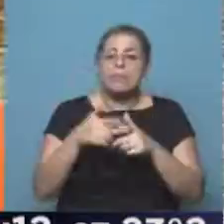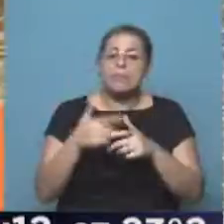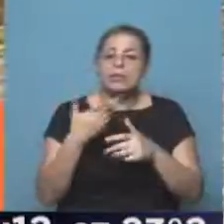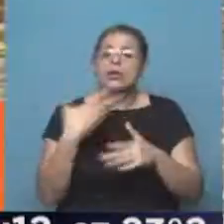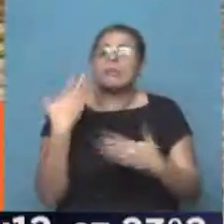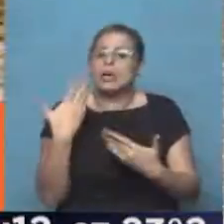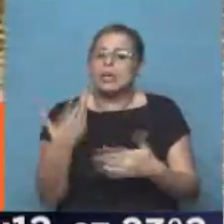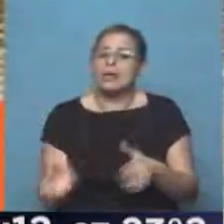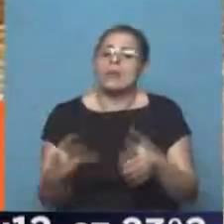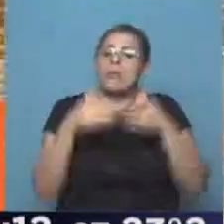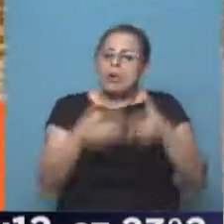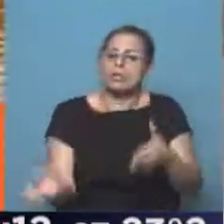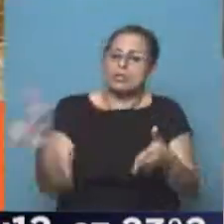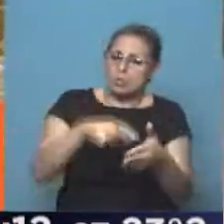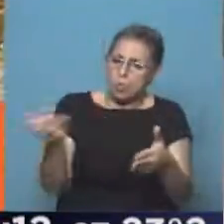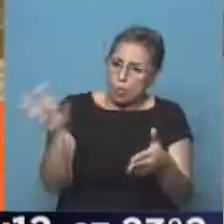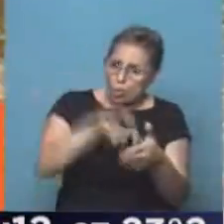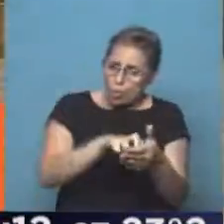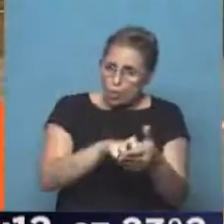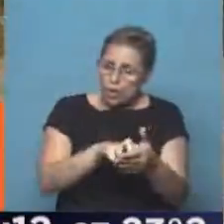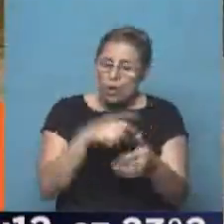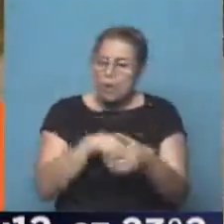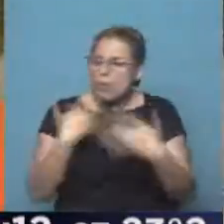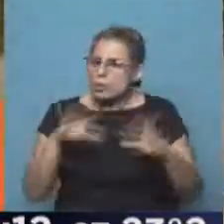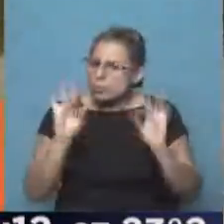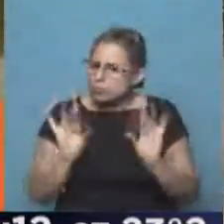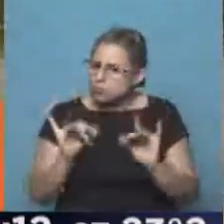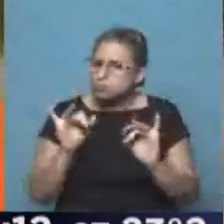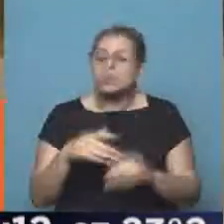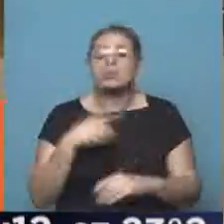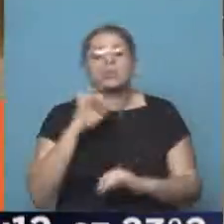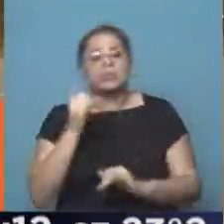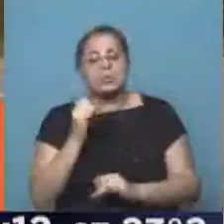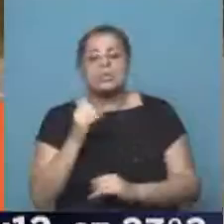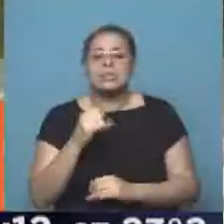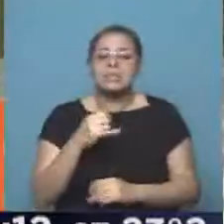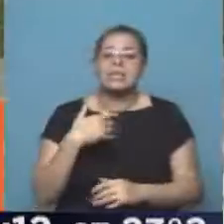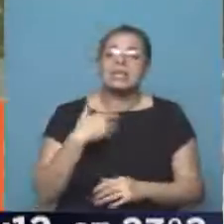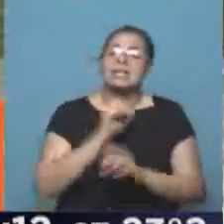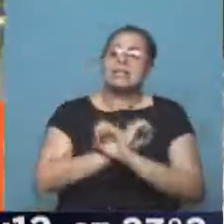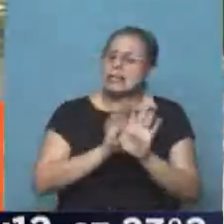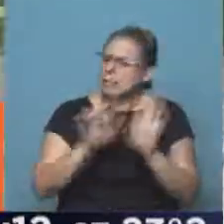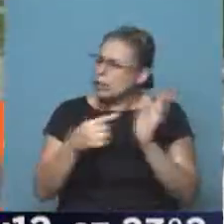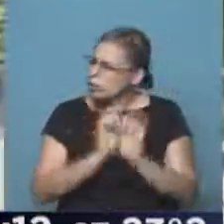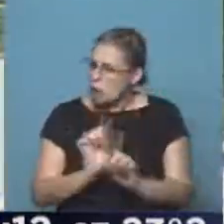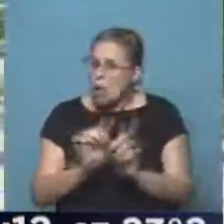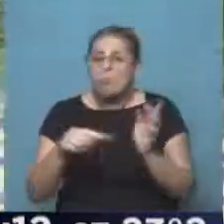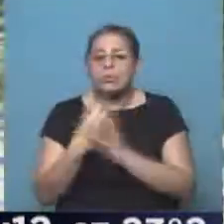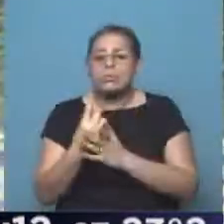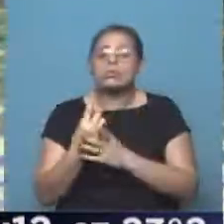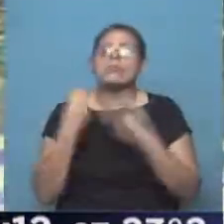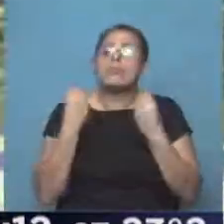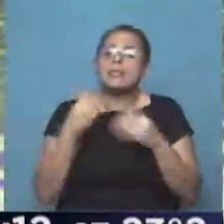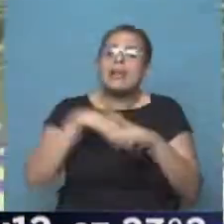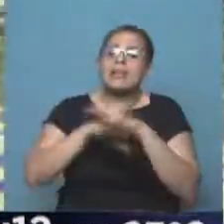los botes y bueno. ¿Se vive en momentos de desesperación? Sí, el lugar no era tan terrible, pero era lo que